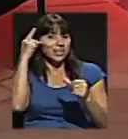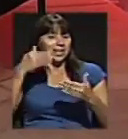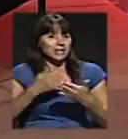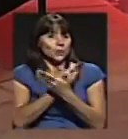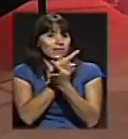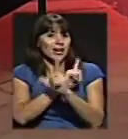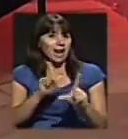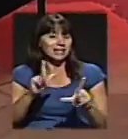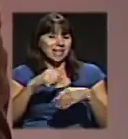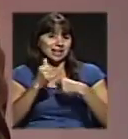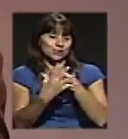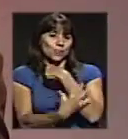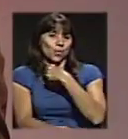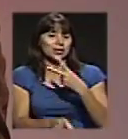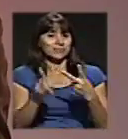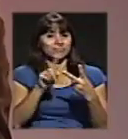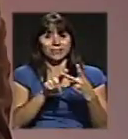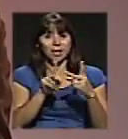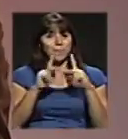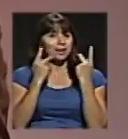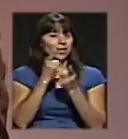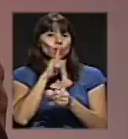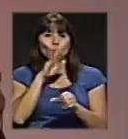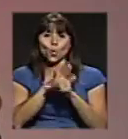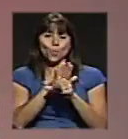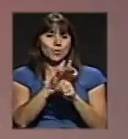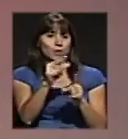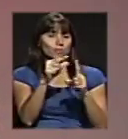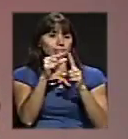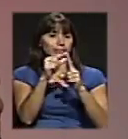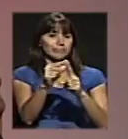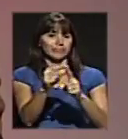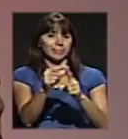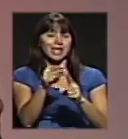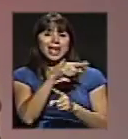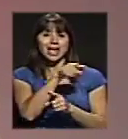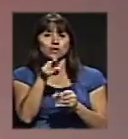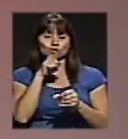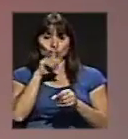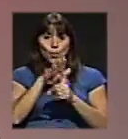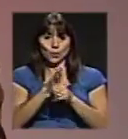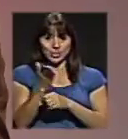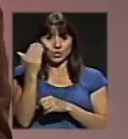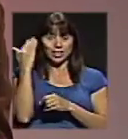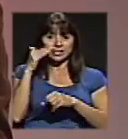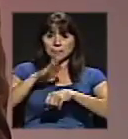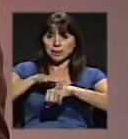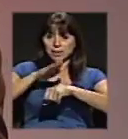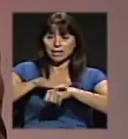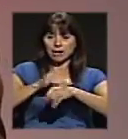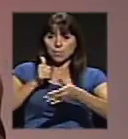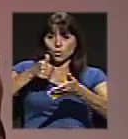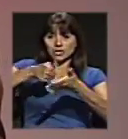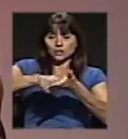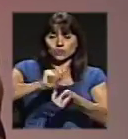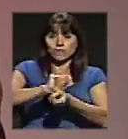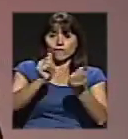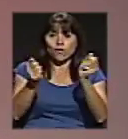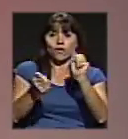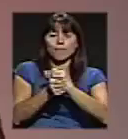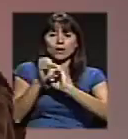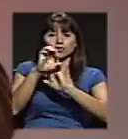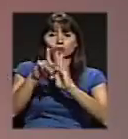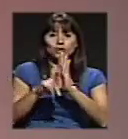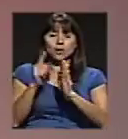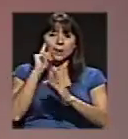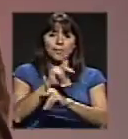además es un partido que no cumple su palabra. Ellos se comprometieron a permitir la votación de la reforma constitucional para proteger el agua y